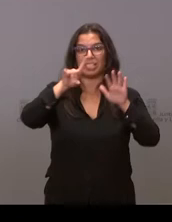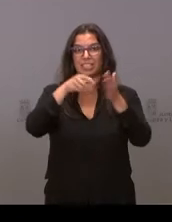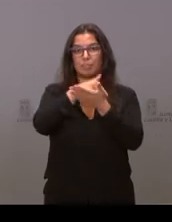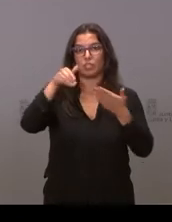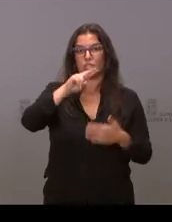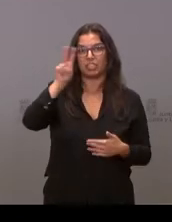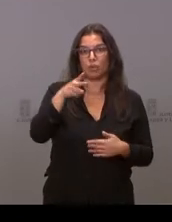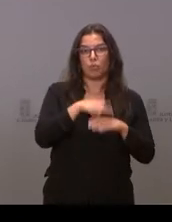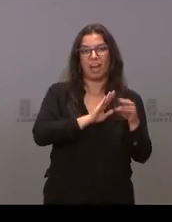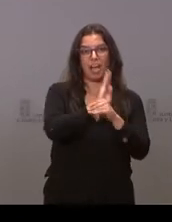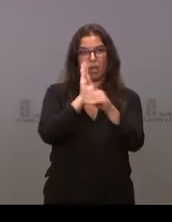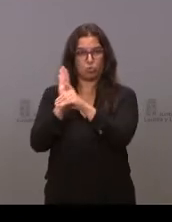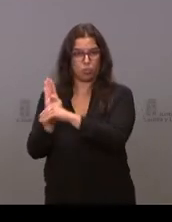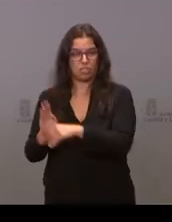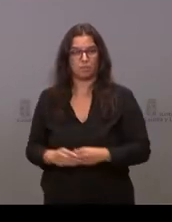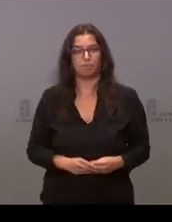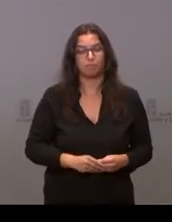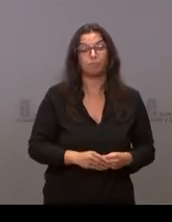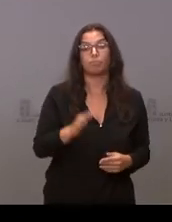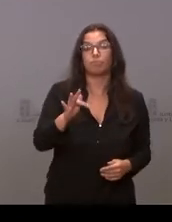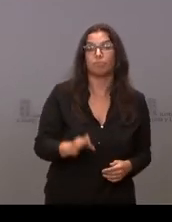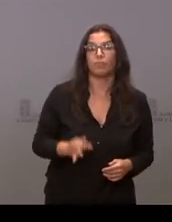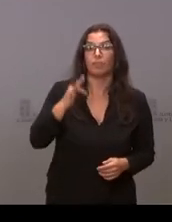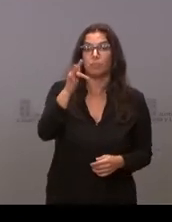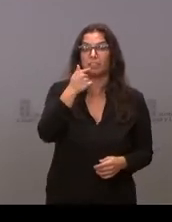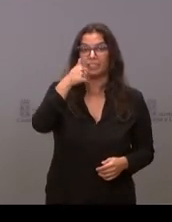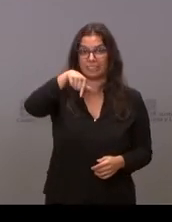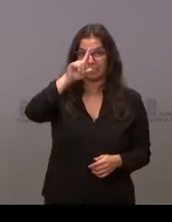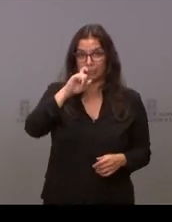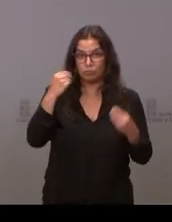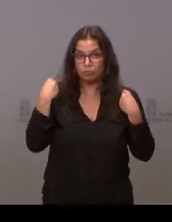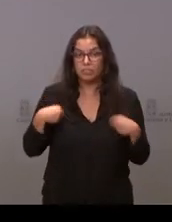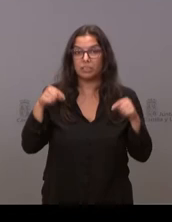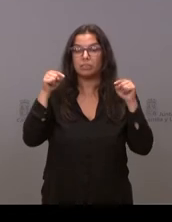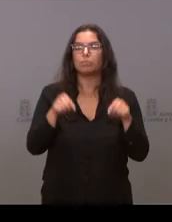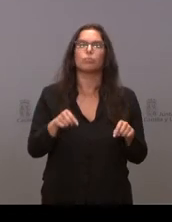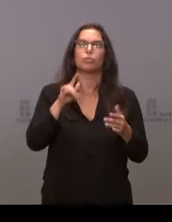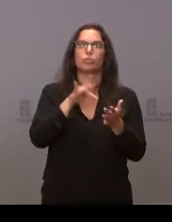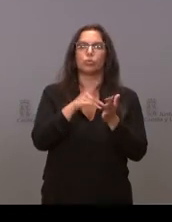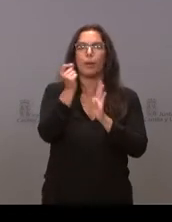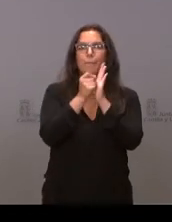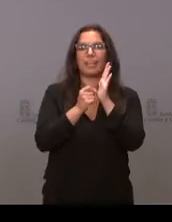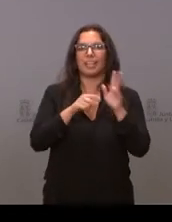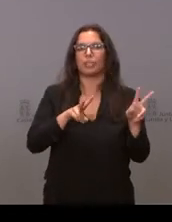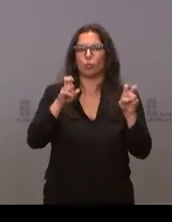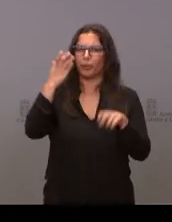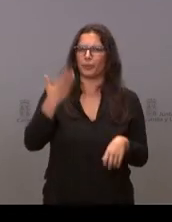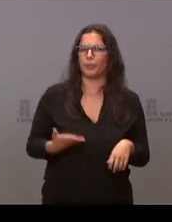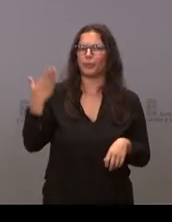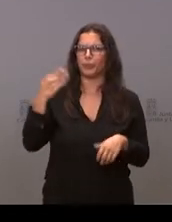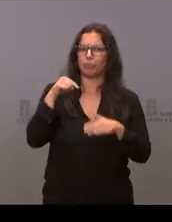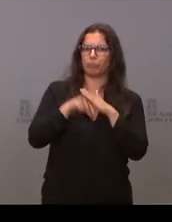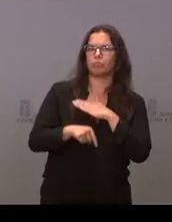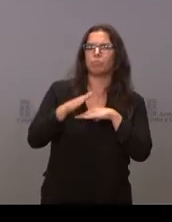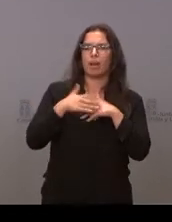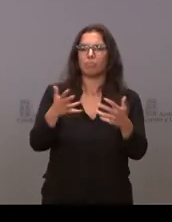euros en ayudas. Y además, decir que en este mismo año vamos a adoptar nuevas medidas de calado que